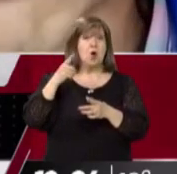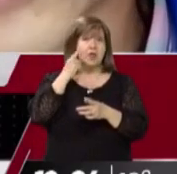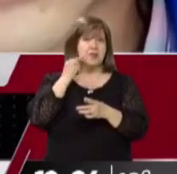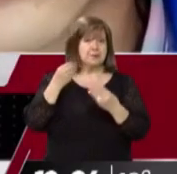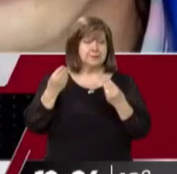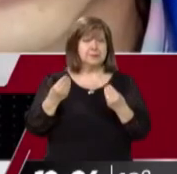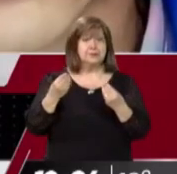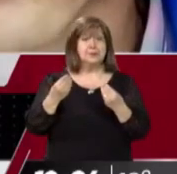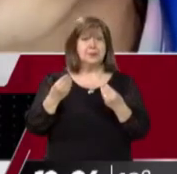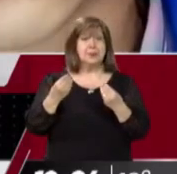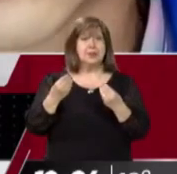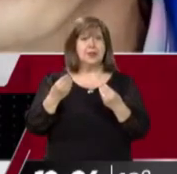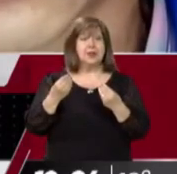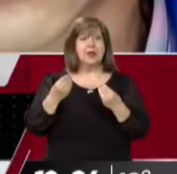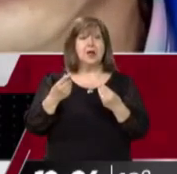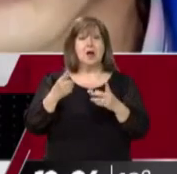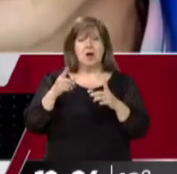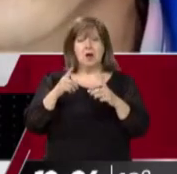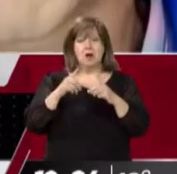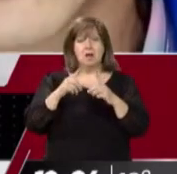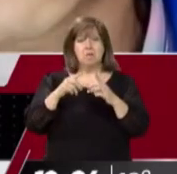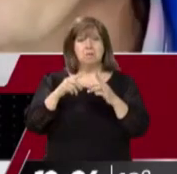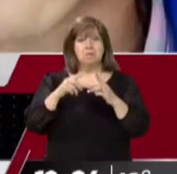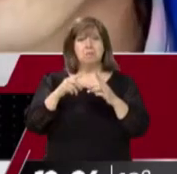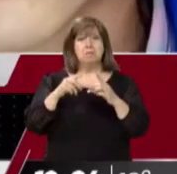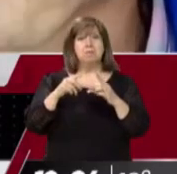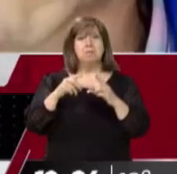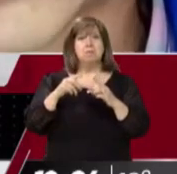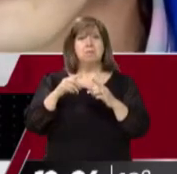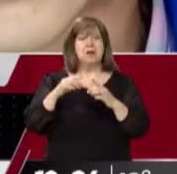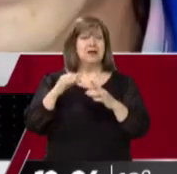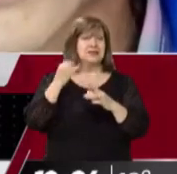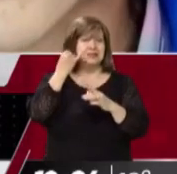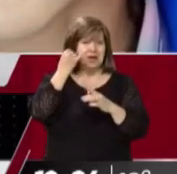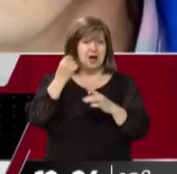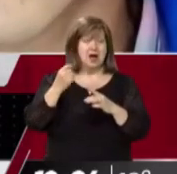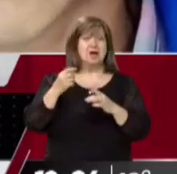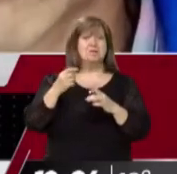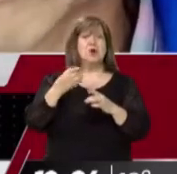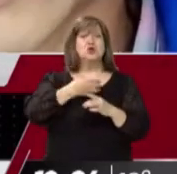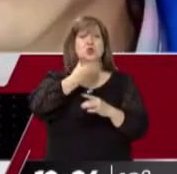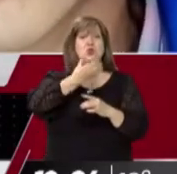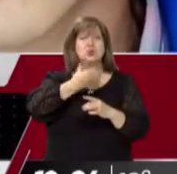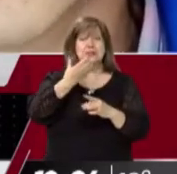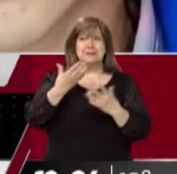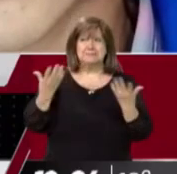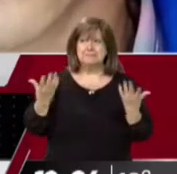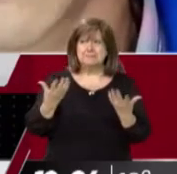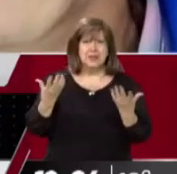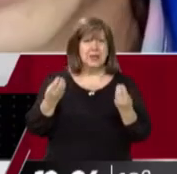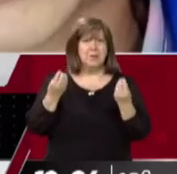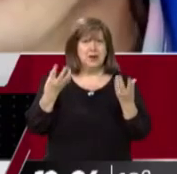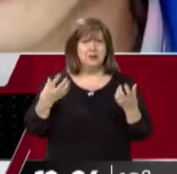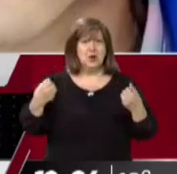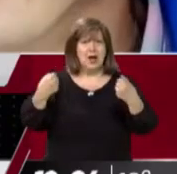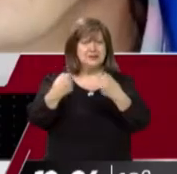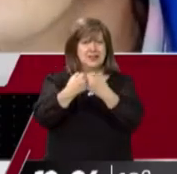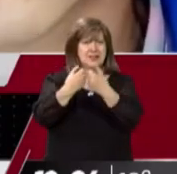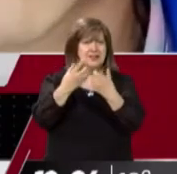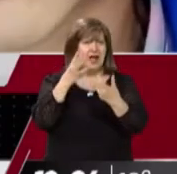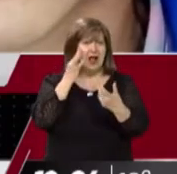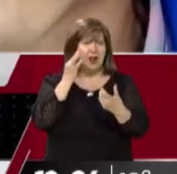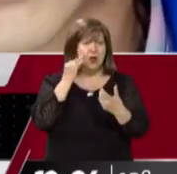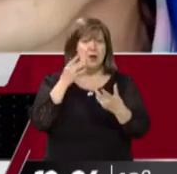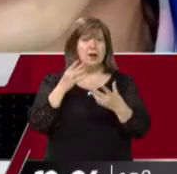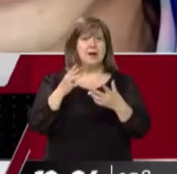ha envuelto de conmoción y dolor lo que ha sido una provincia completa, al saber de que tal vez en este caso había alguna